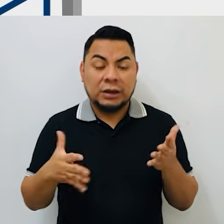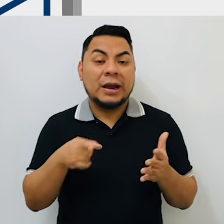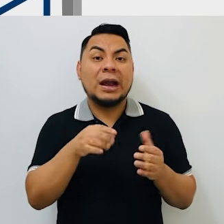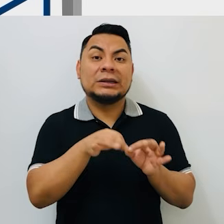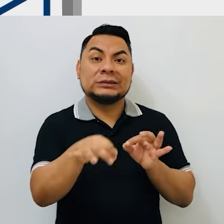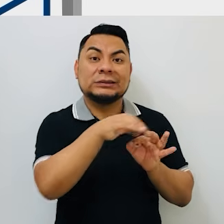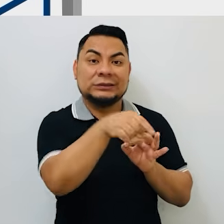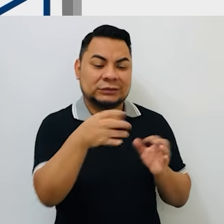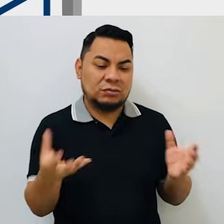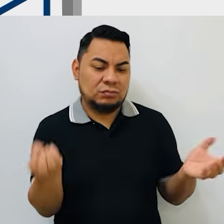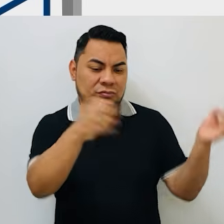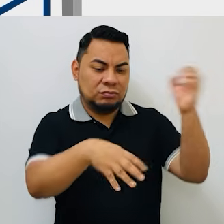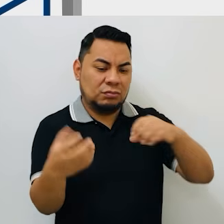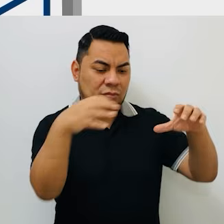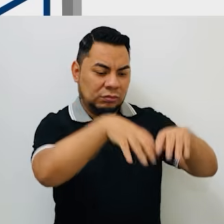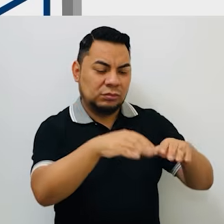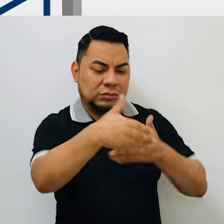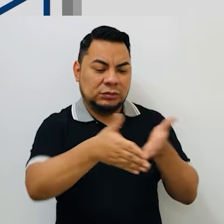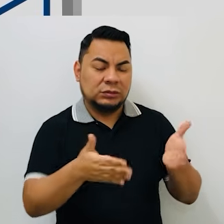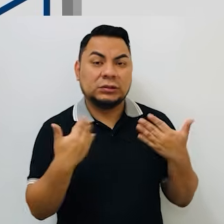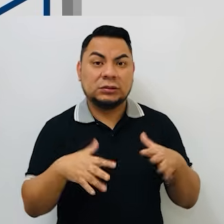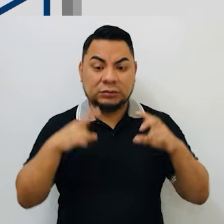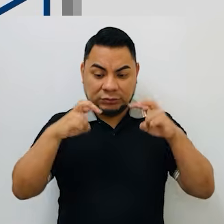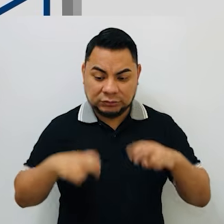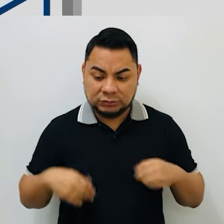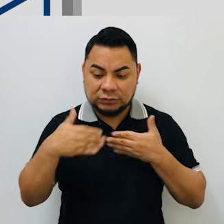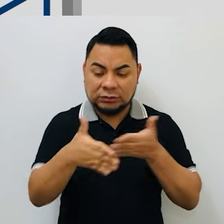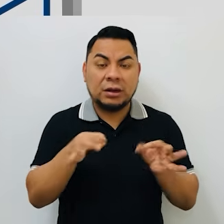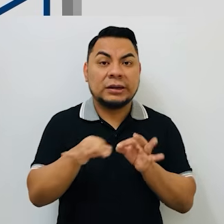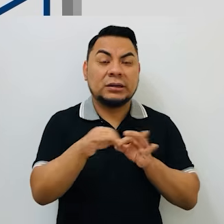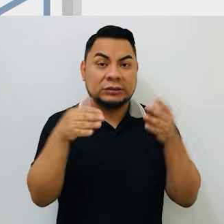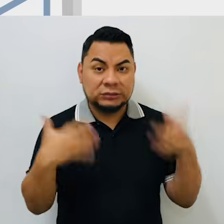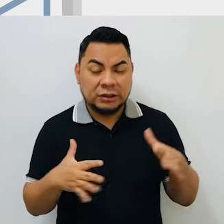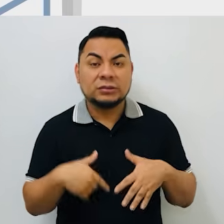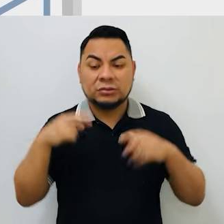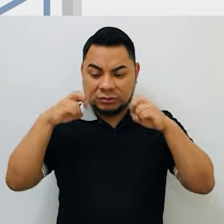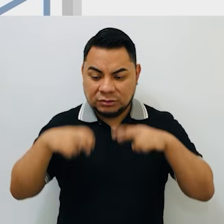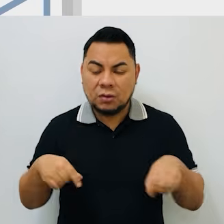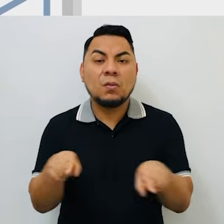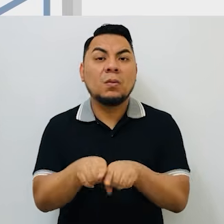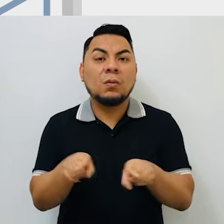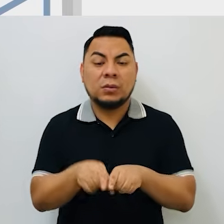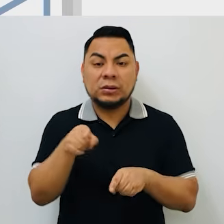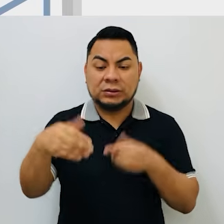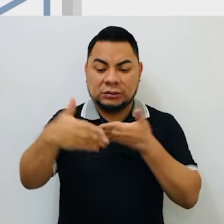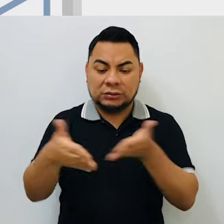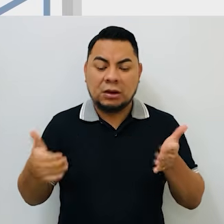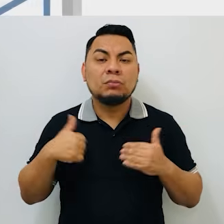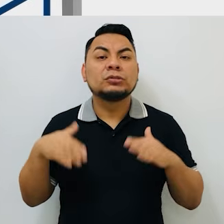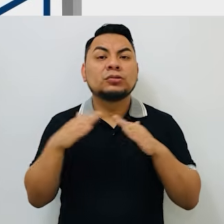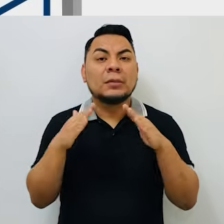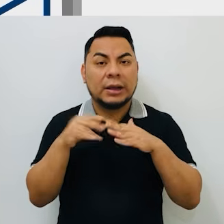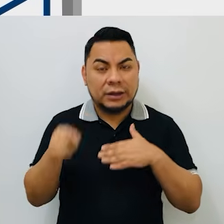devuelven las cédulas regionales al ánfora. Luego de terminada la revisión del ánfora regional, revisan de la misma manera